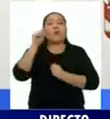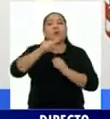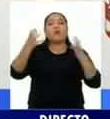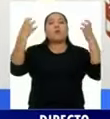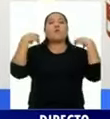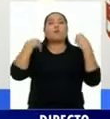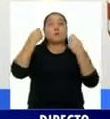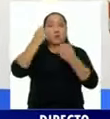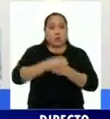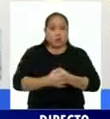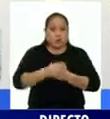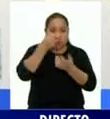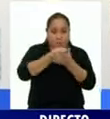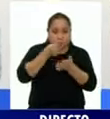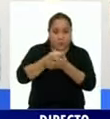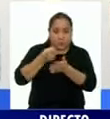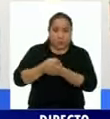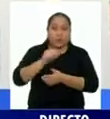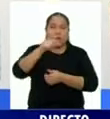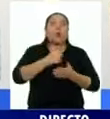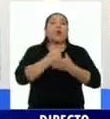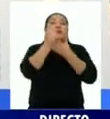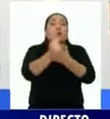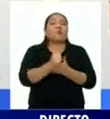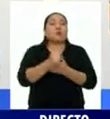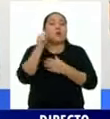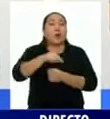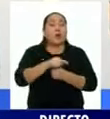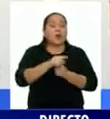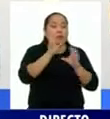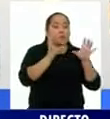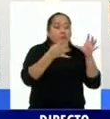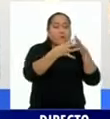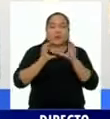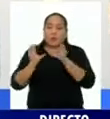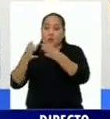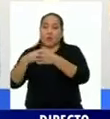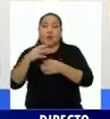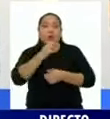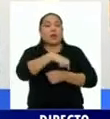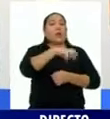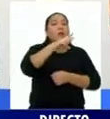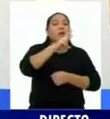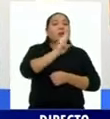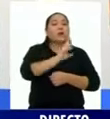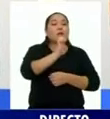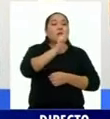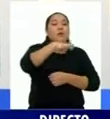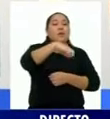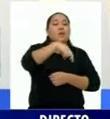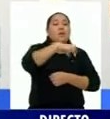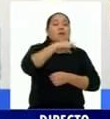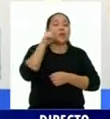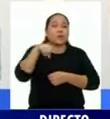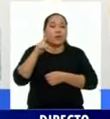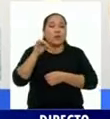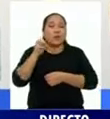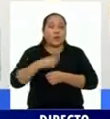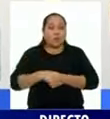oficina de presupuestos que sirve a republicanos y a demócratas, compuesto por profesionales